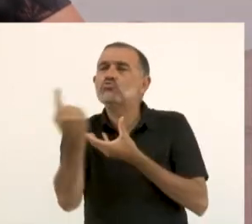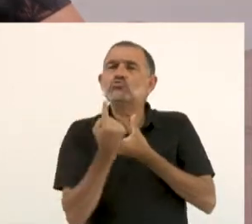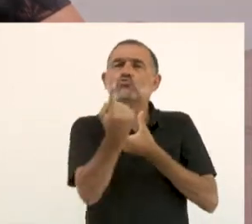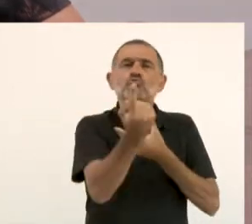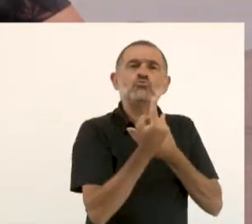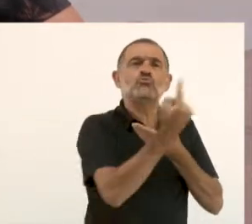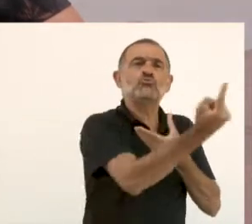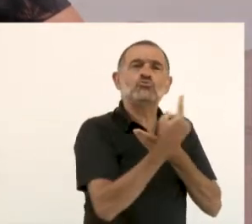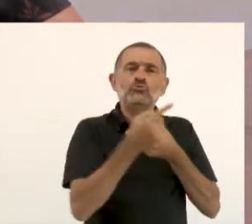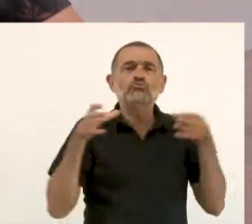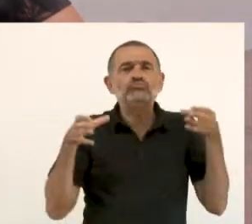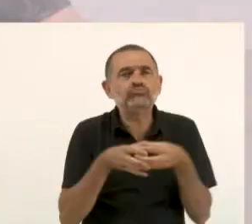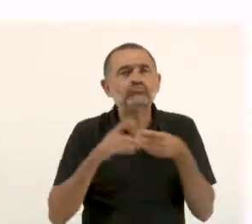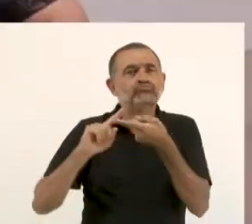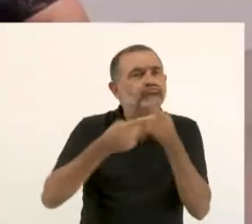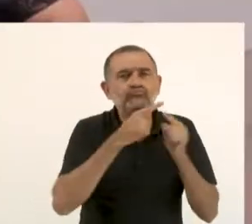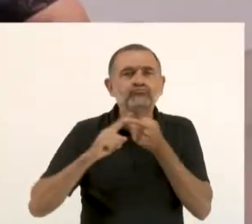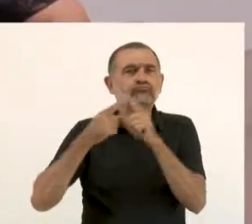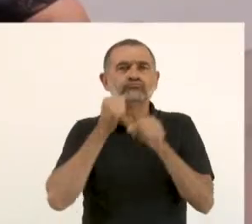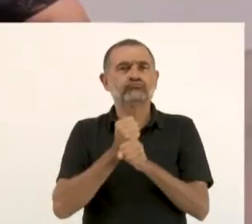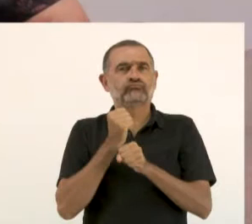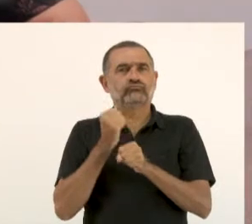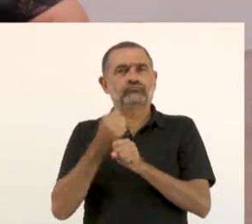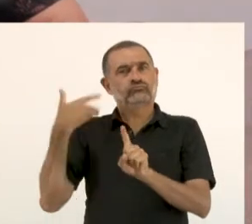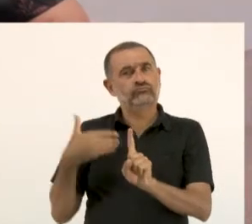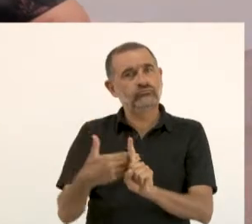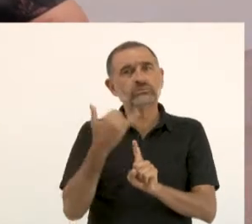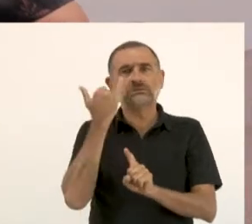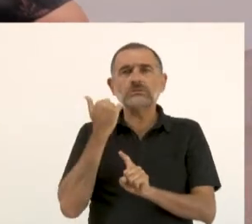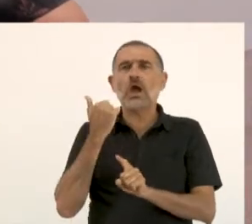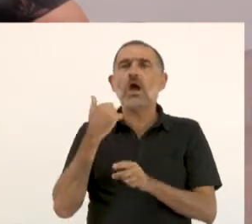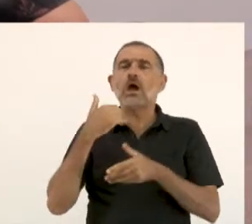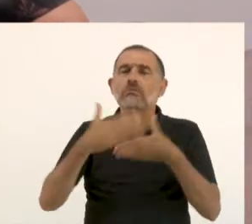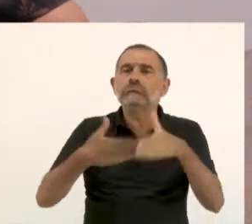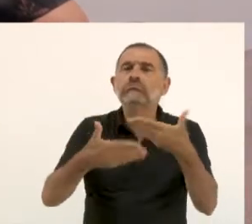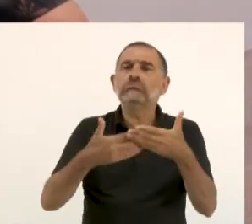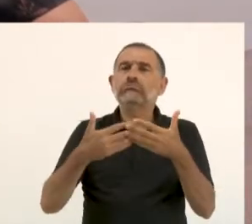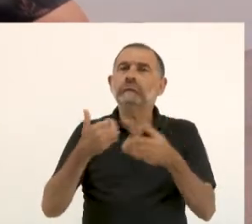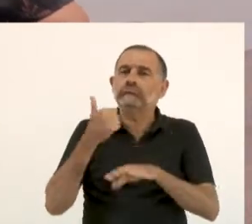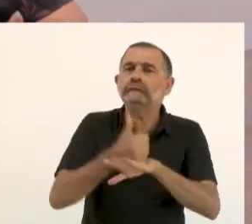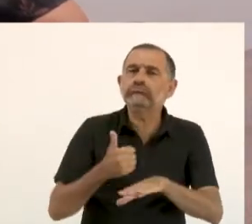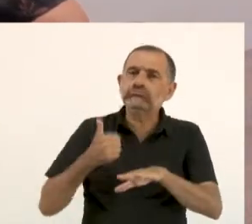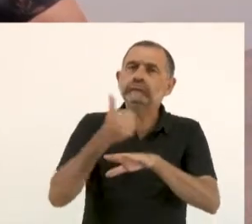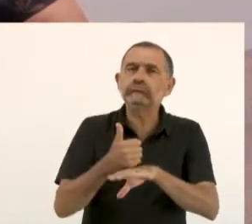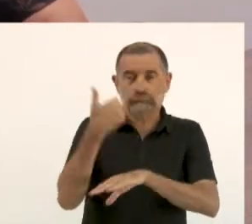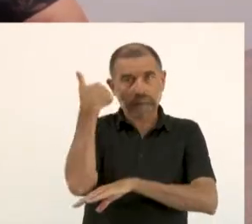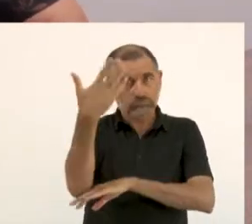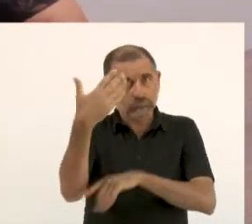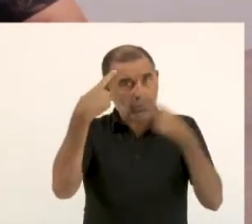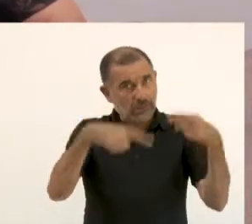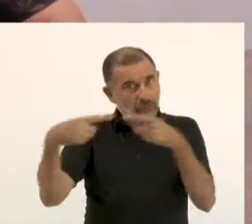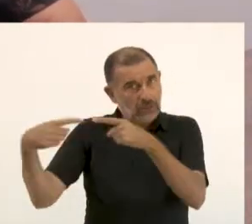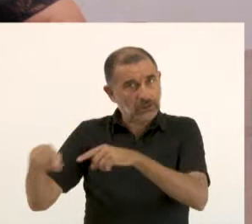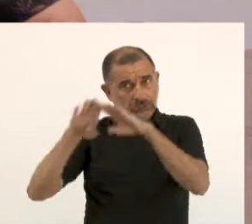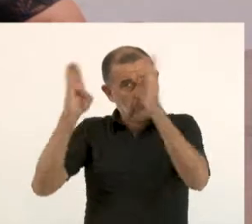una de las comunidades que pertenecen a él. Hemos estado ya en otras charlas anteriormente con